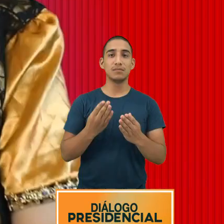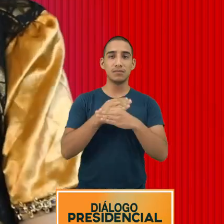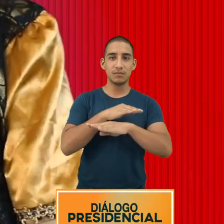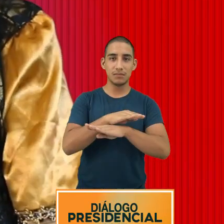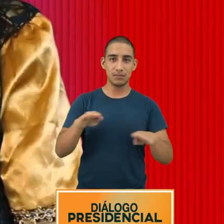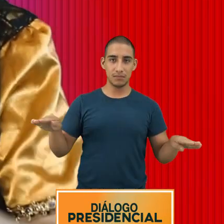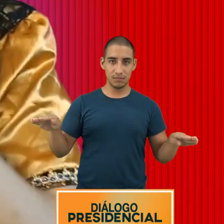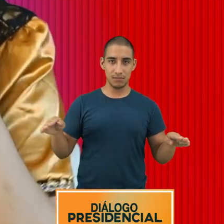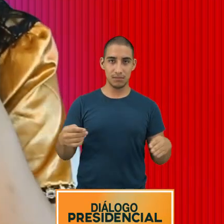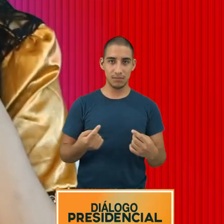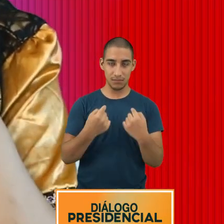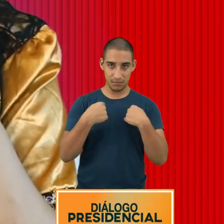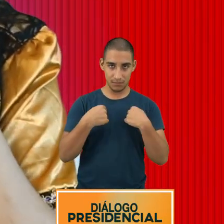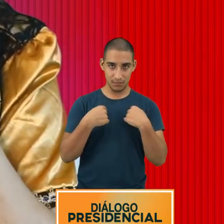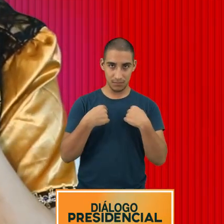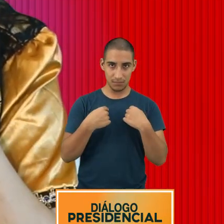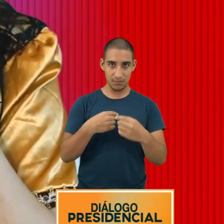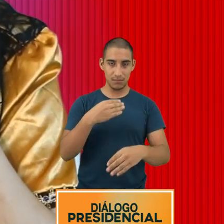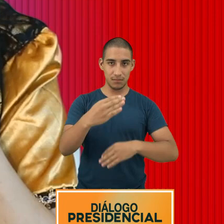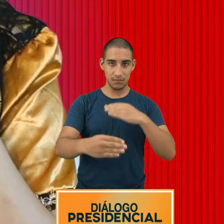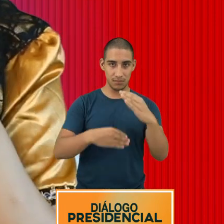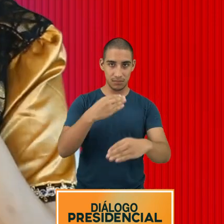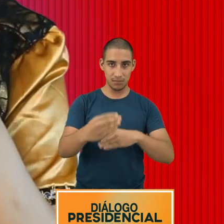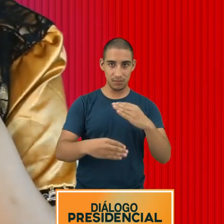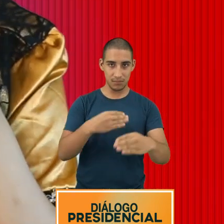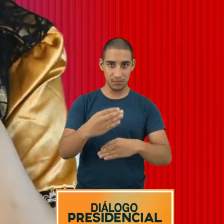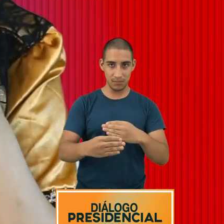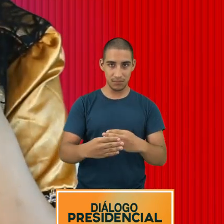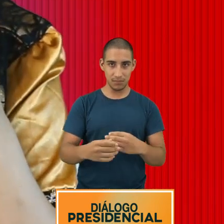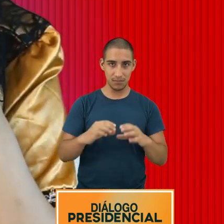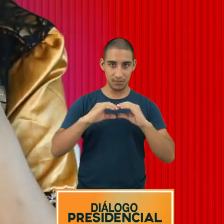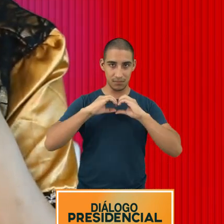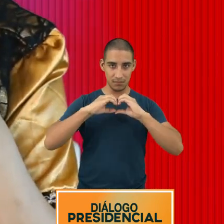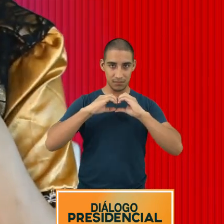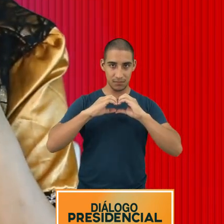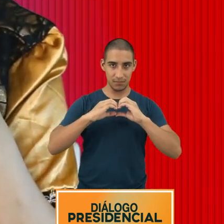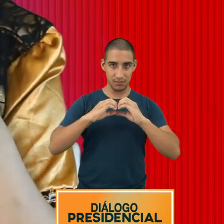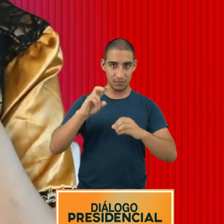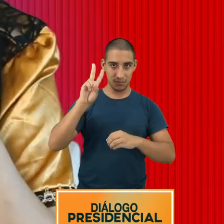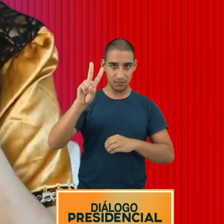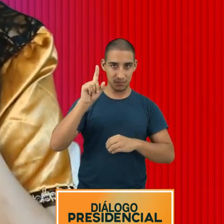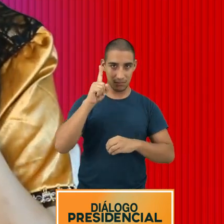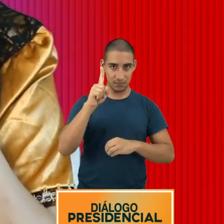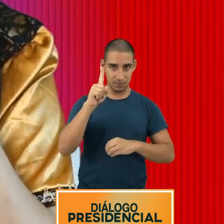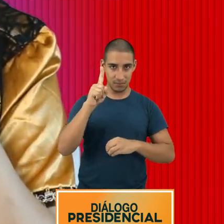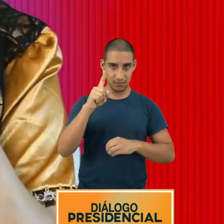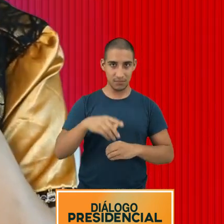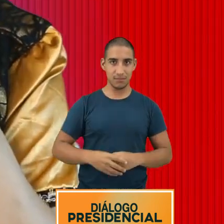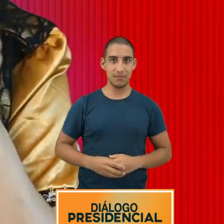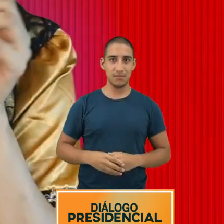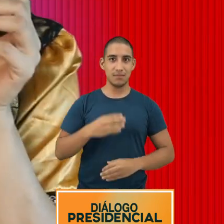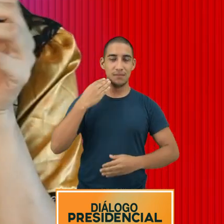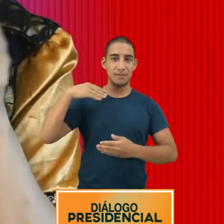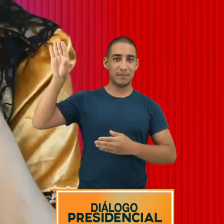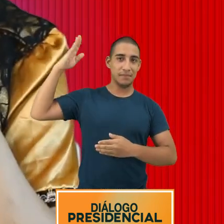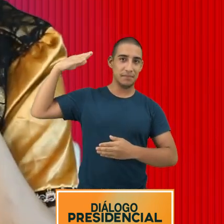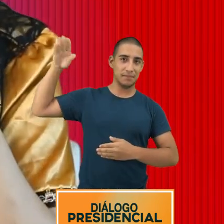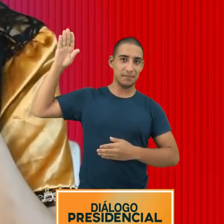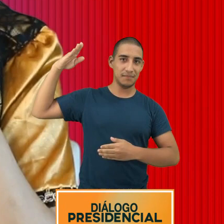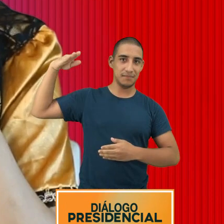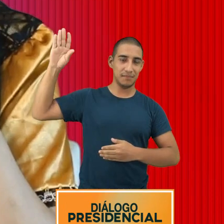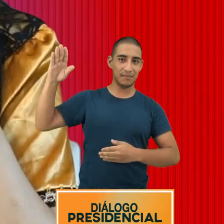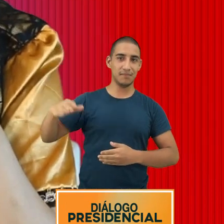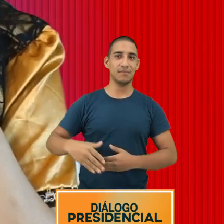para concluir en mi gobierno permitiremos que todos los Amantes del socialita del siglo XXI puedan viajar sin visa